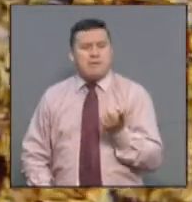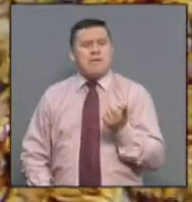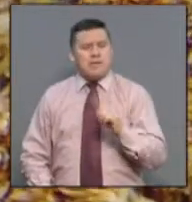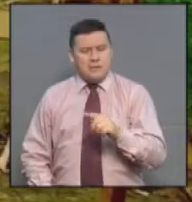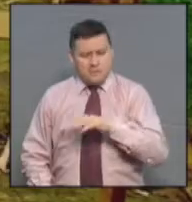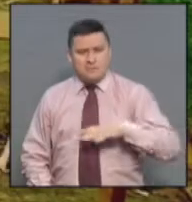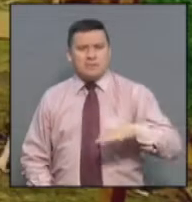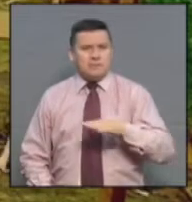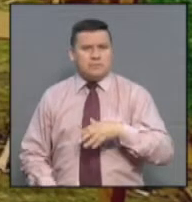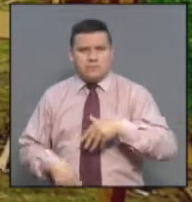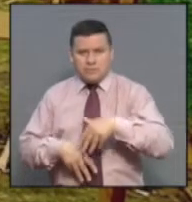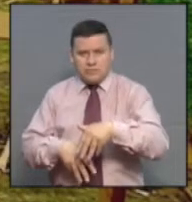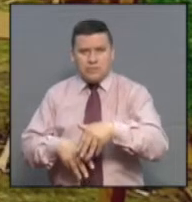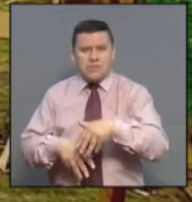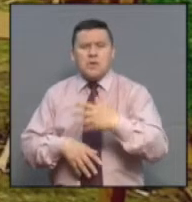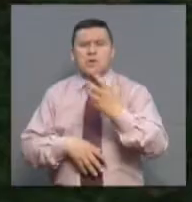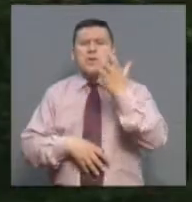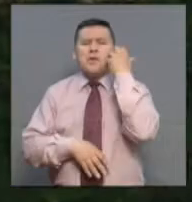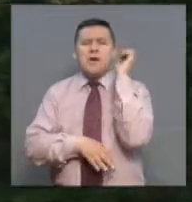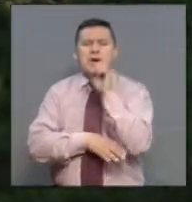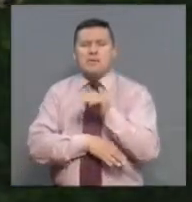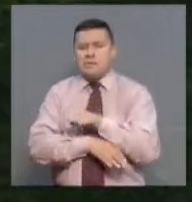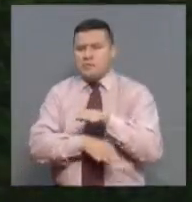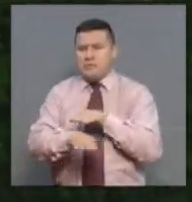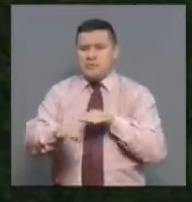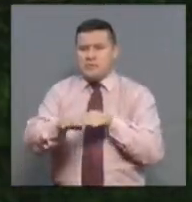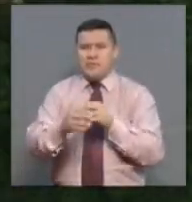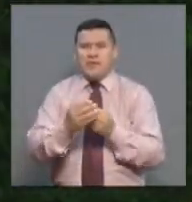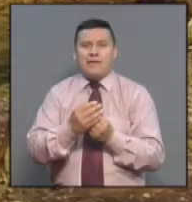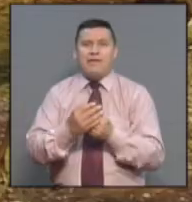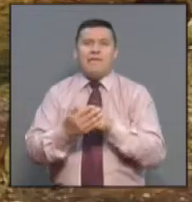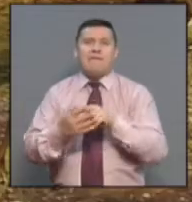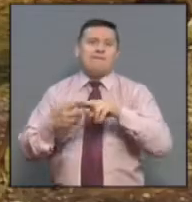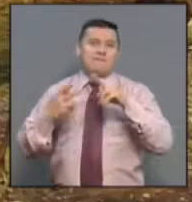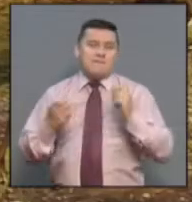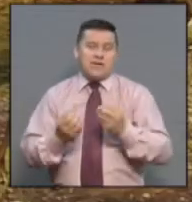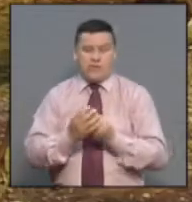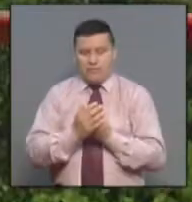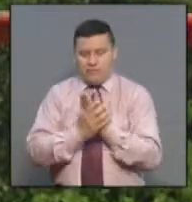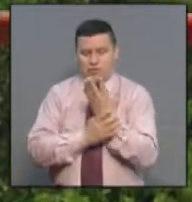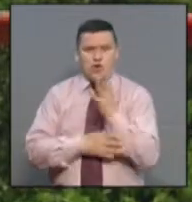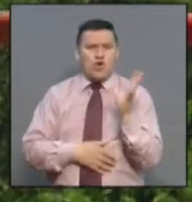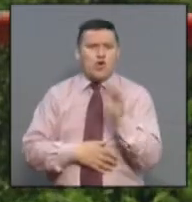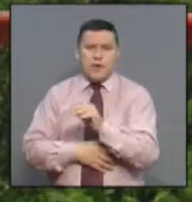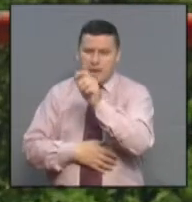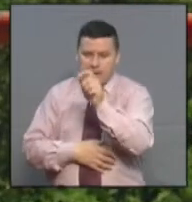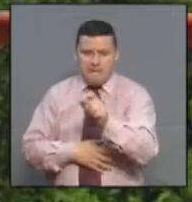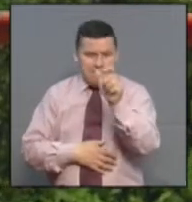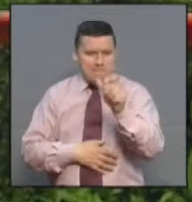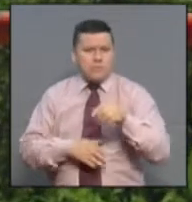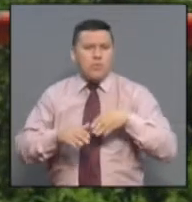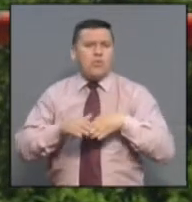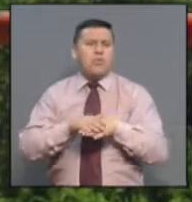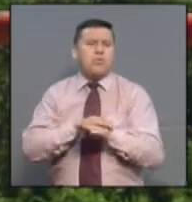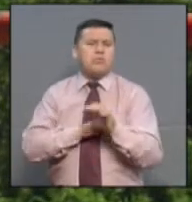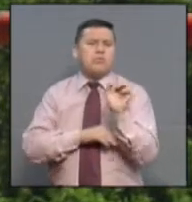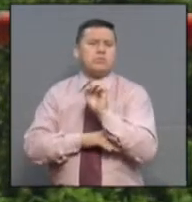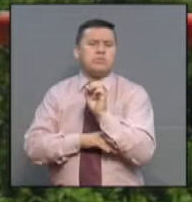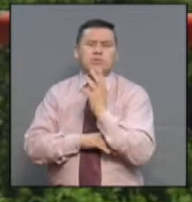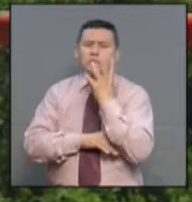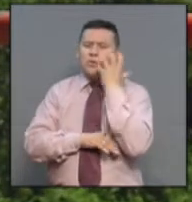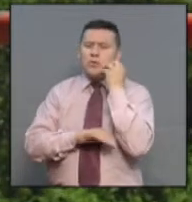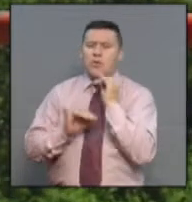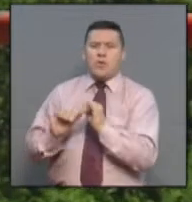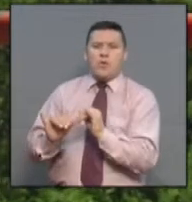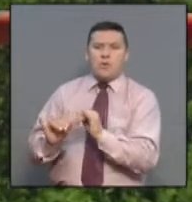también tenemos el desfile de carros antiguos en esta Feria de las Flores, donde todas esas personas que guardan como colección